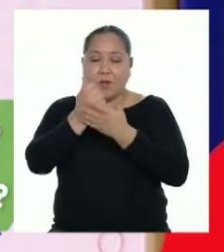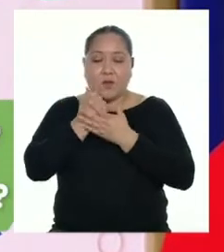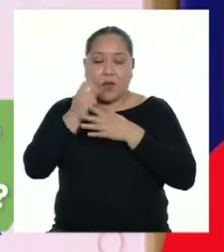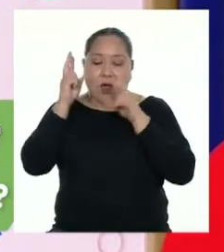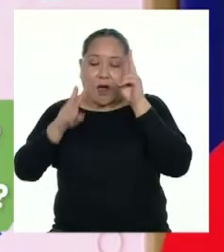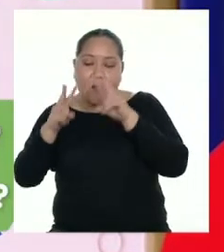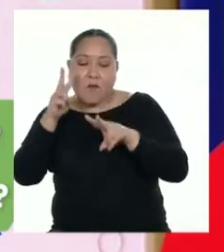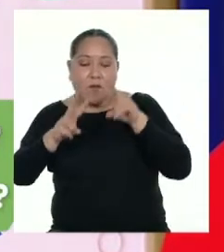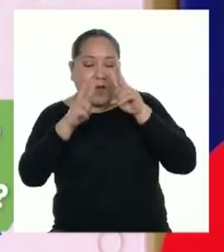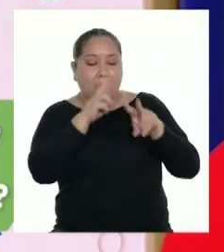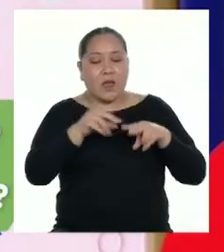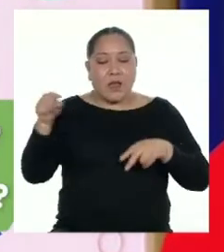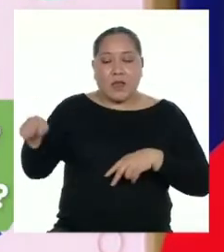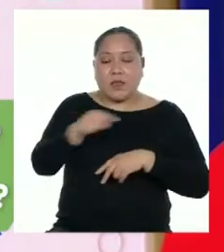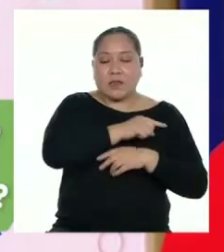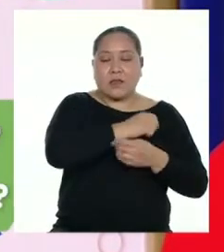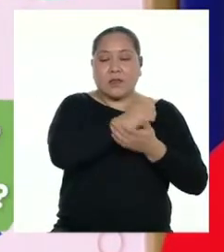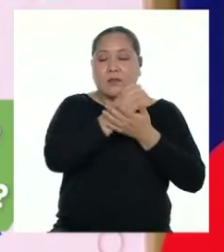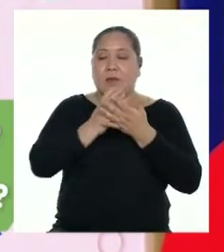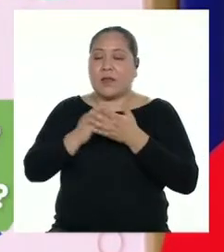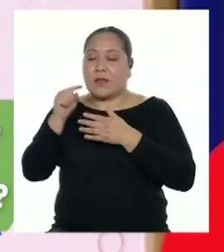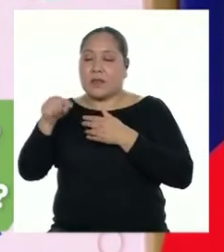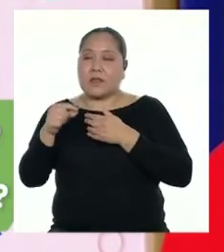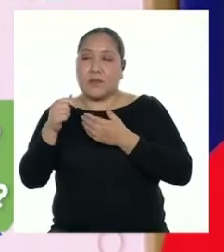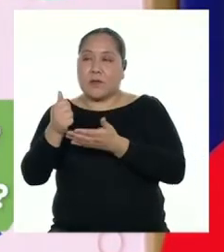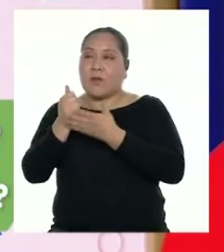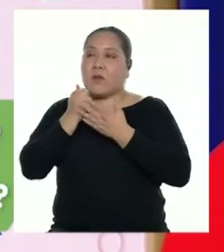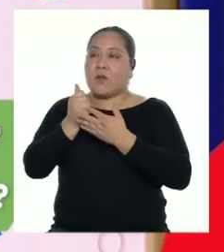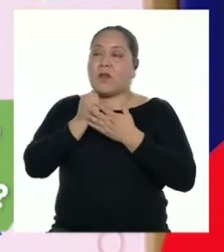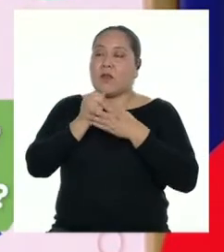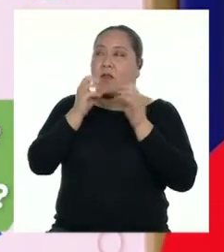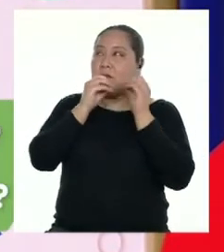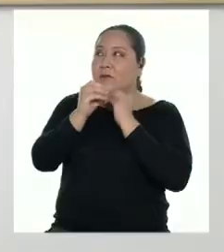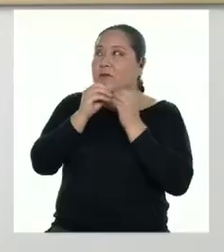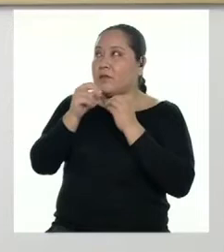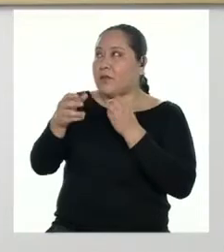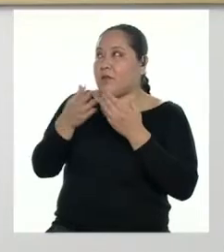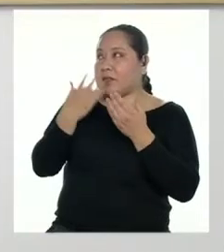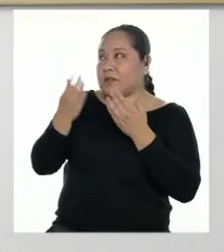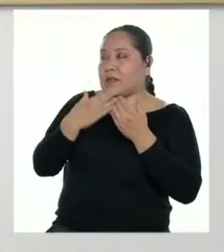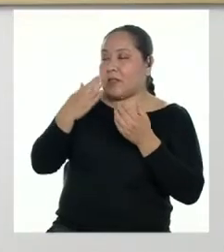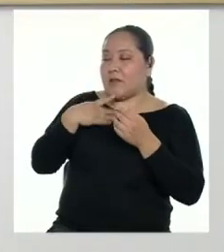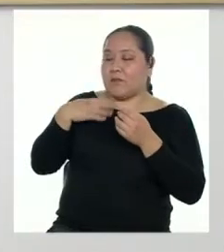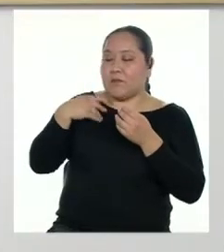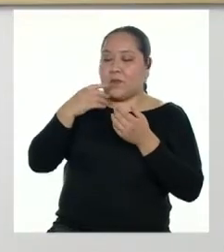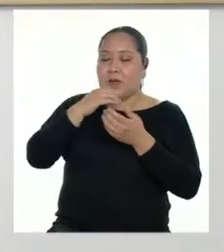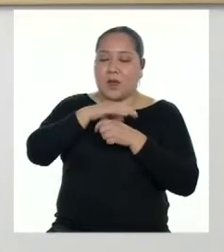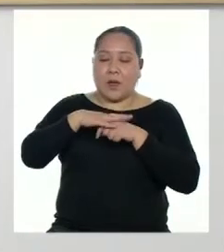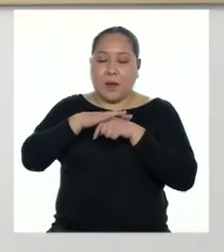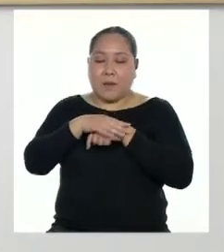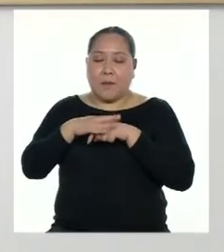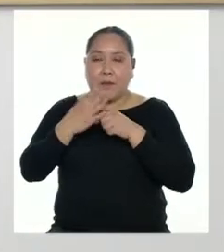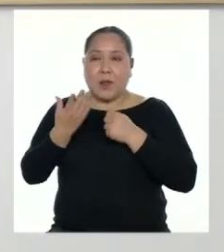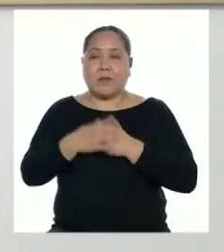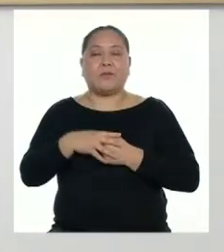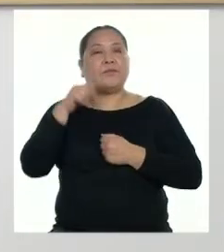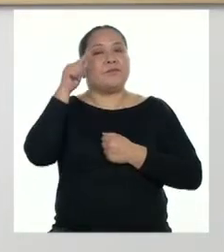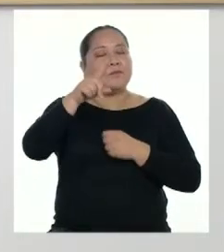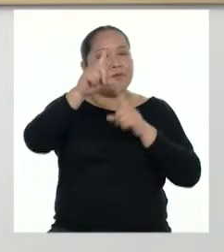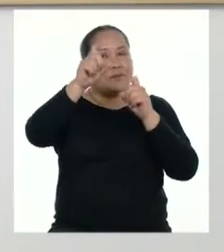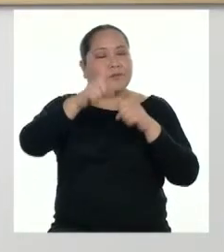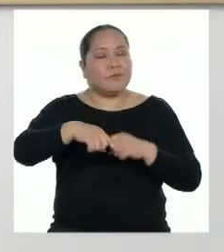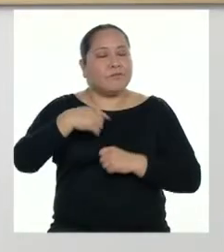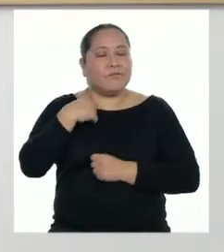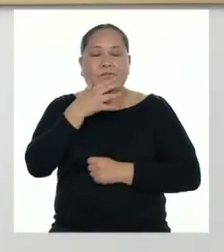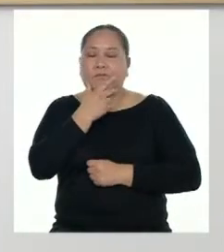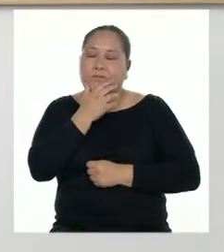los aspectos que me permitirán llevarlo a cabo y facilita la comprensión de mi plan. Con esta pregunta volcamos nuestra atención